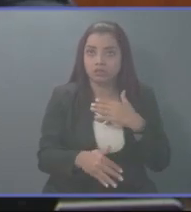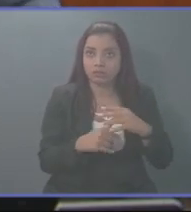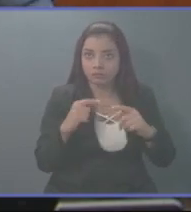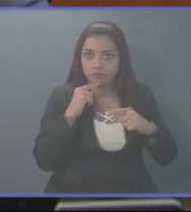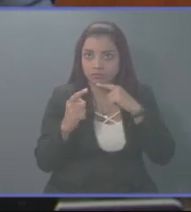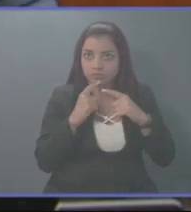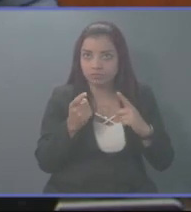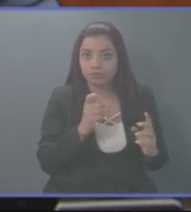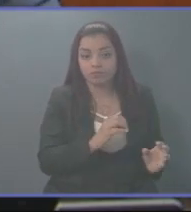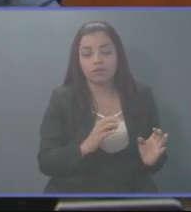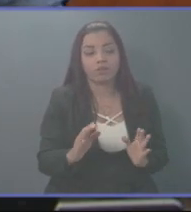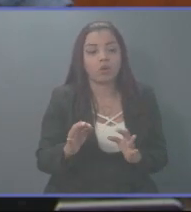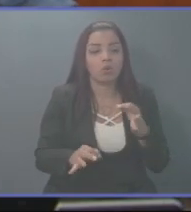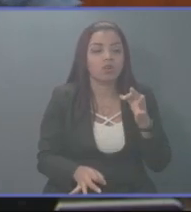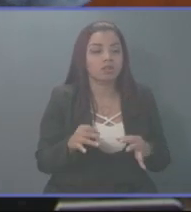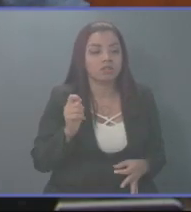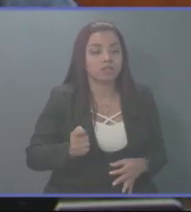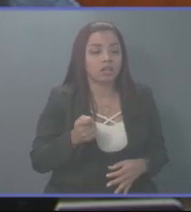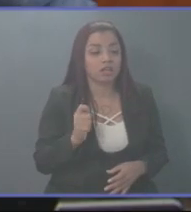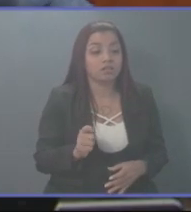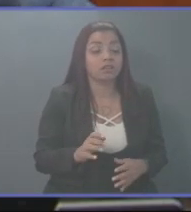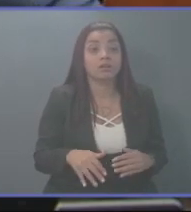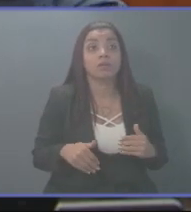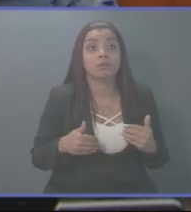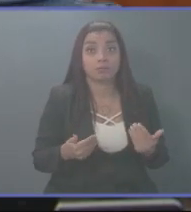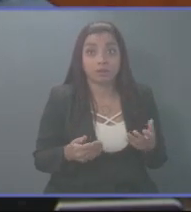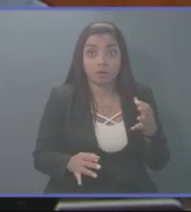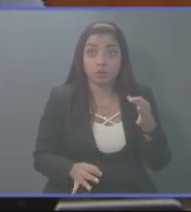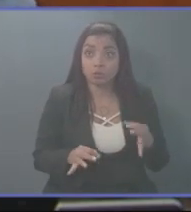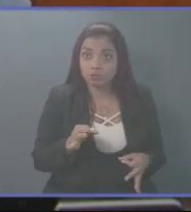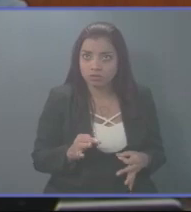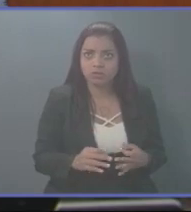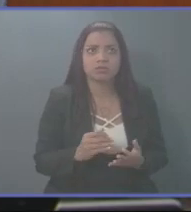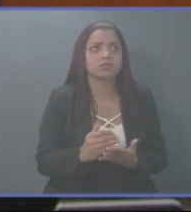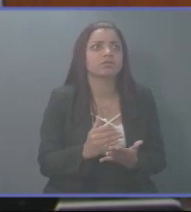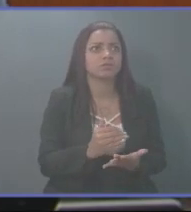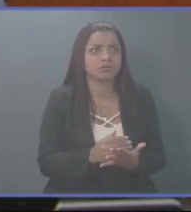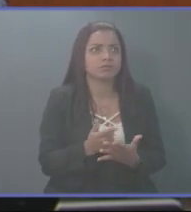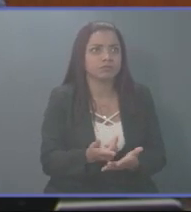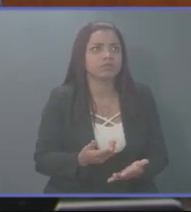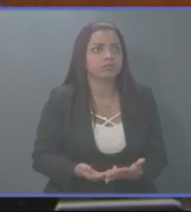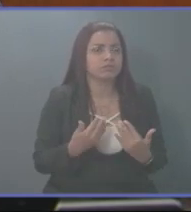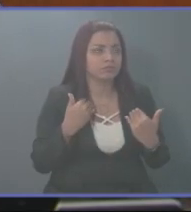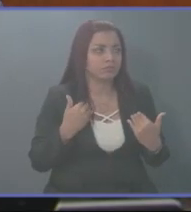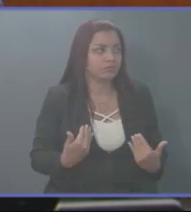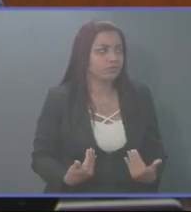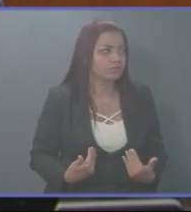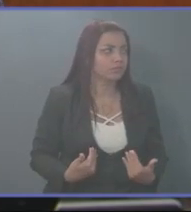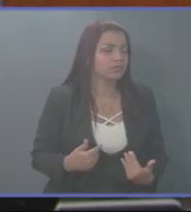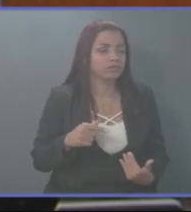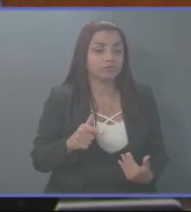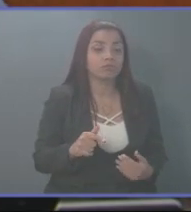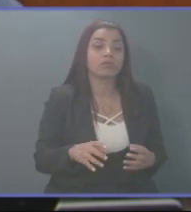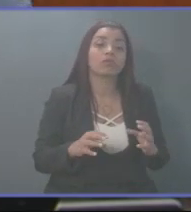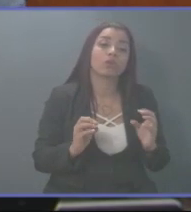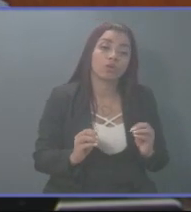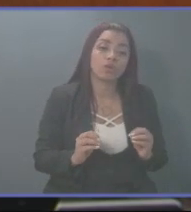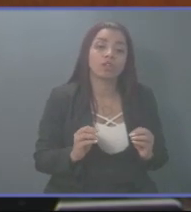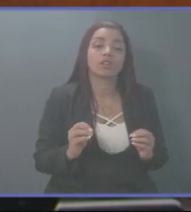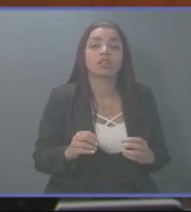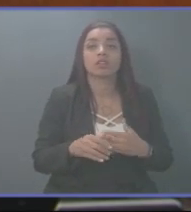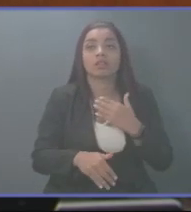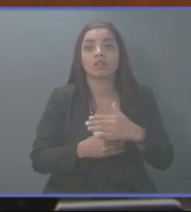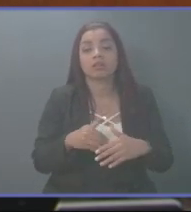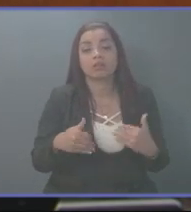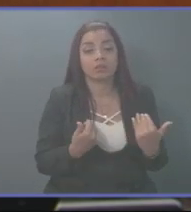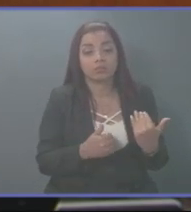o judiciales que correspondan para obtener justicia y la restitución de sus derechos transgredidos o de los que